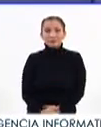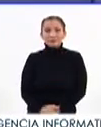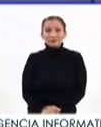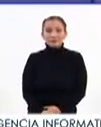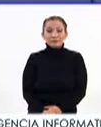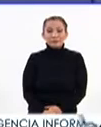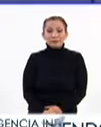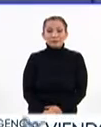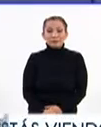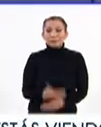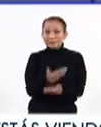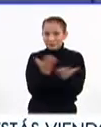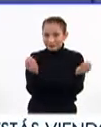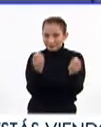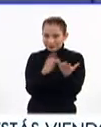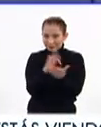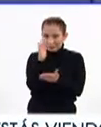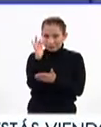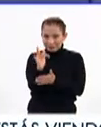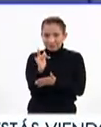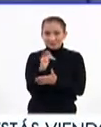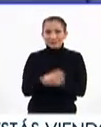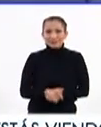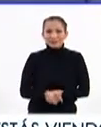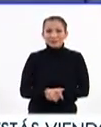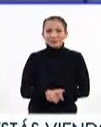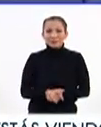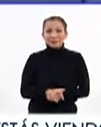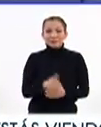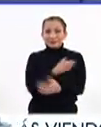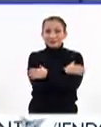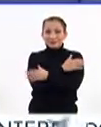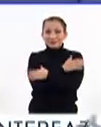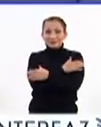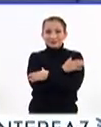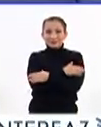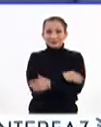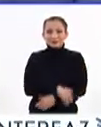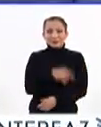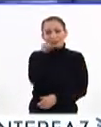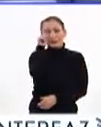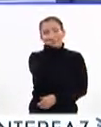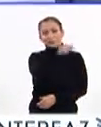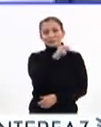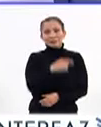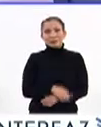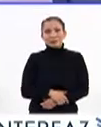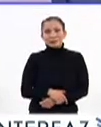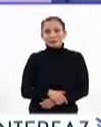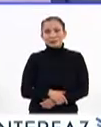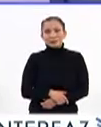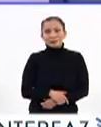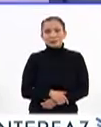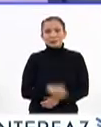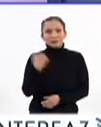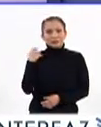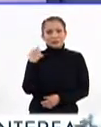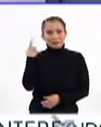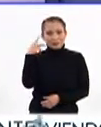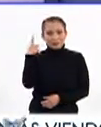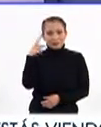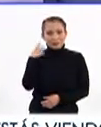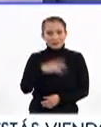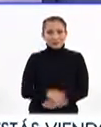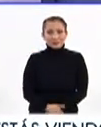nosotros. A ustedes, muchísimas gracias. Gracias, un fuerte abrazo. Hasta Querétaro, fuerte abrazo. Hasta